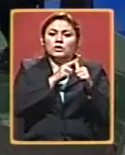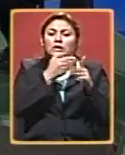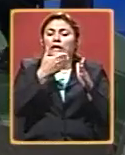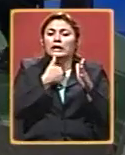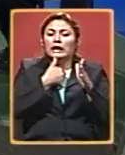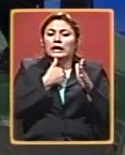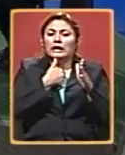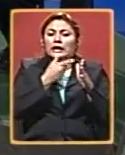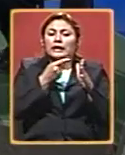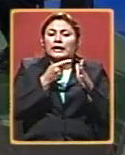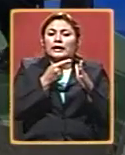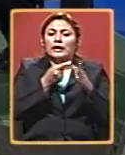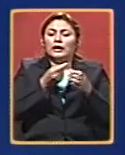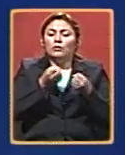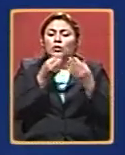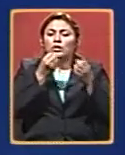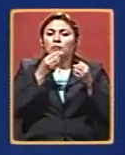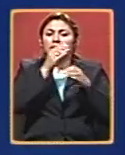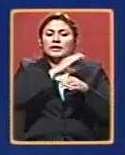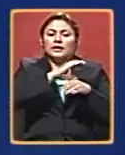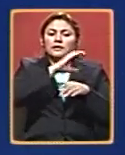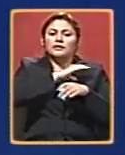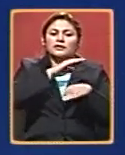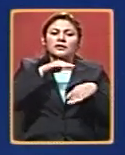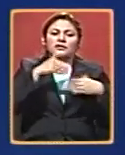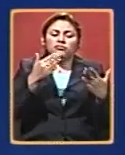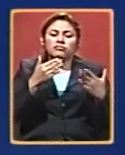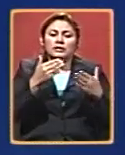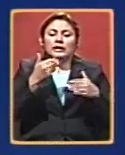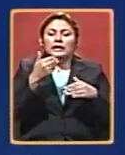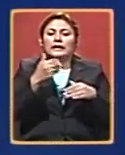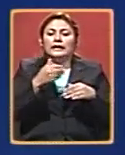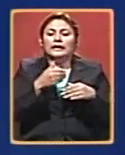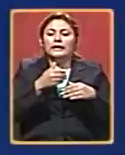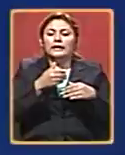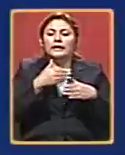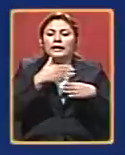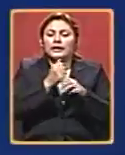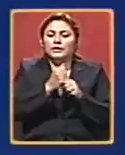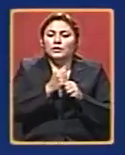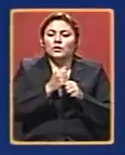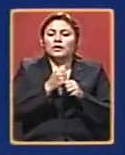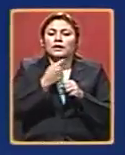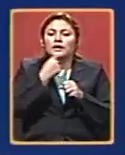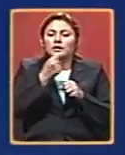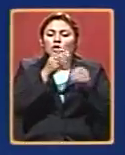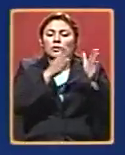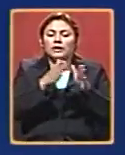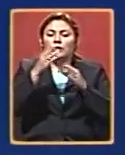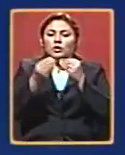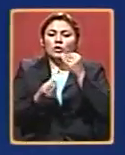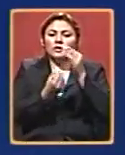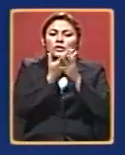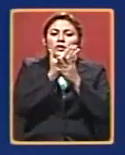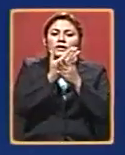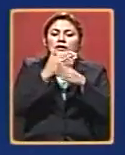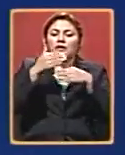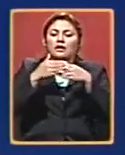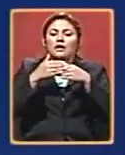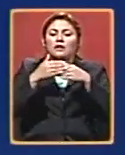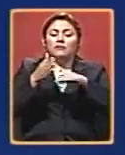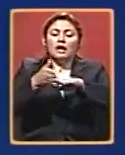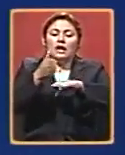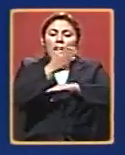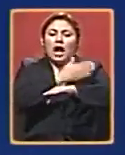tiene entre una de estas múltiples características el hecho de que ha planteado innovaciones a lo largo de su